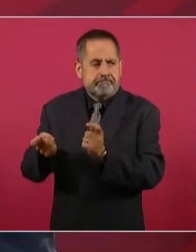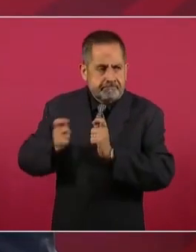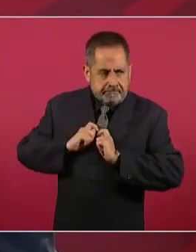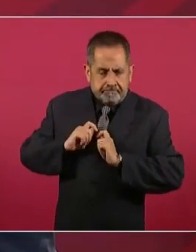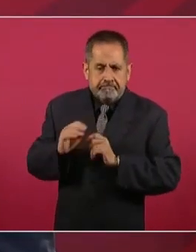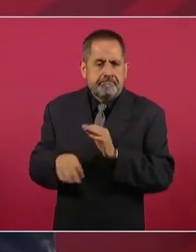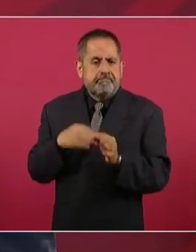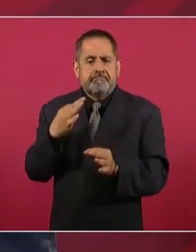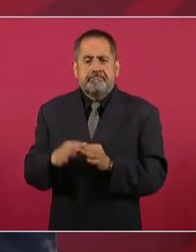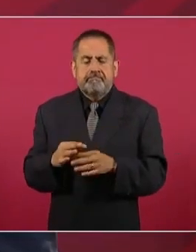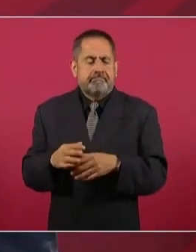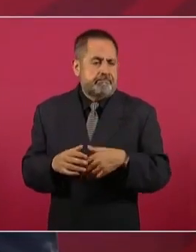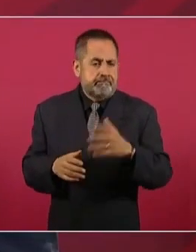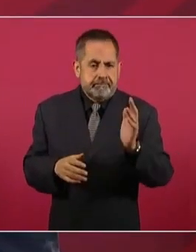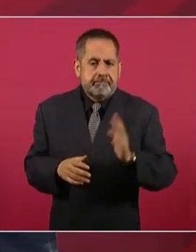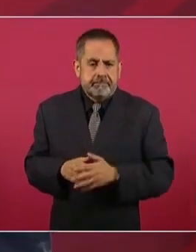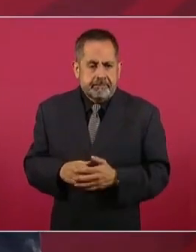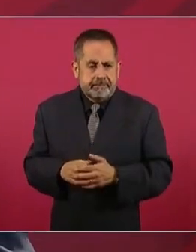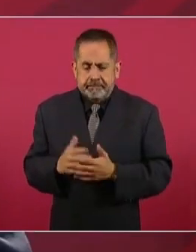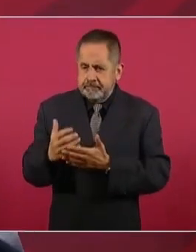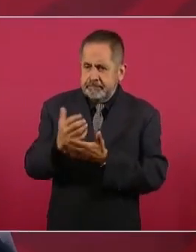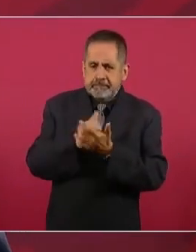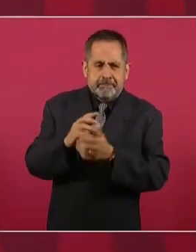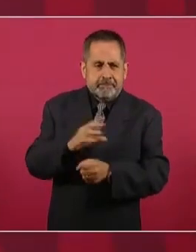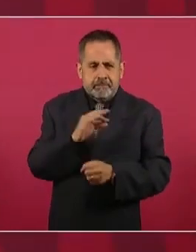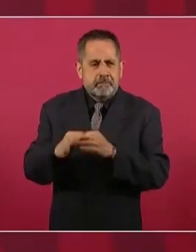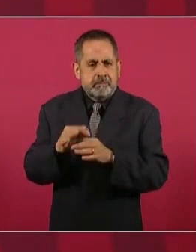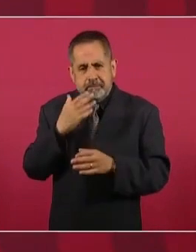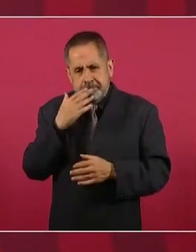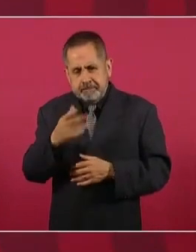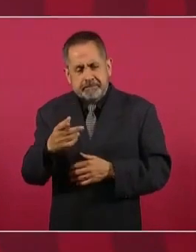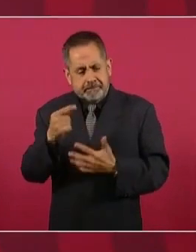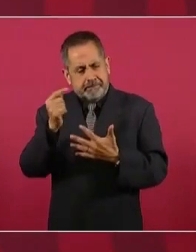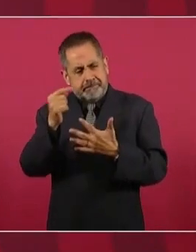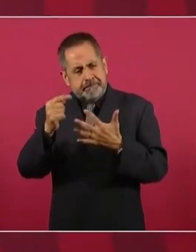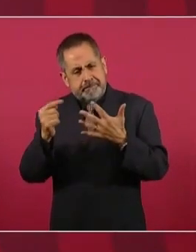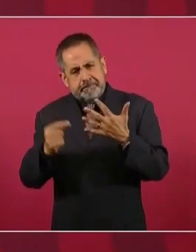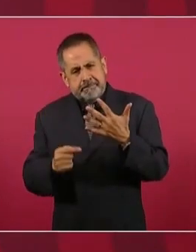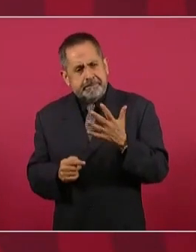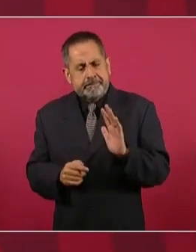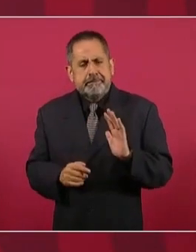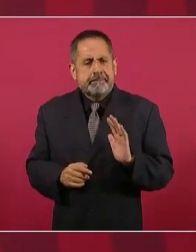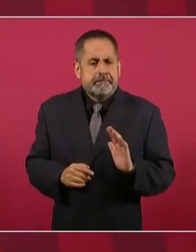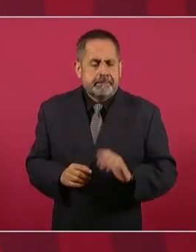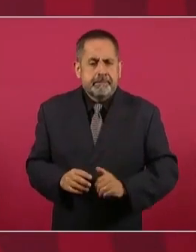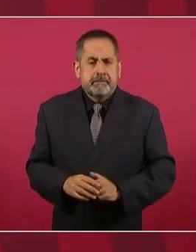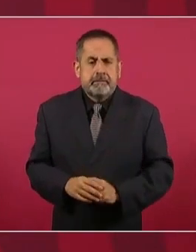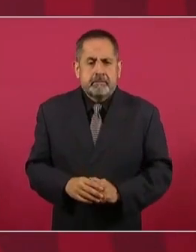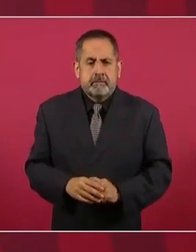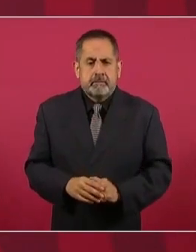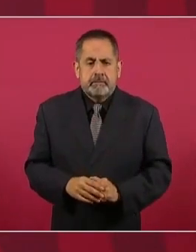mejorar en cuanto a ingresos, prestaciones.